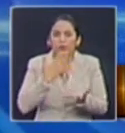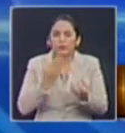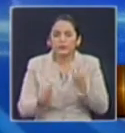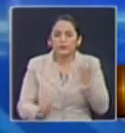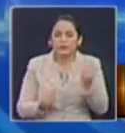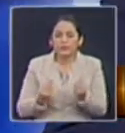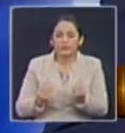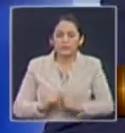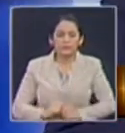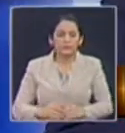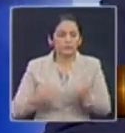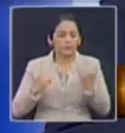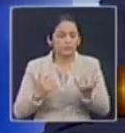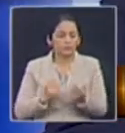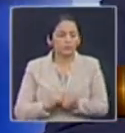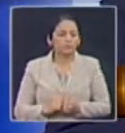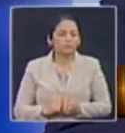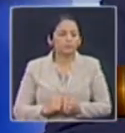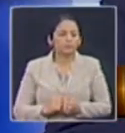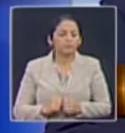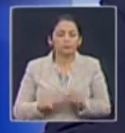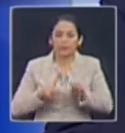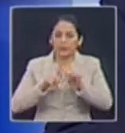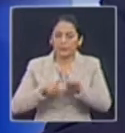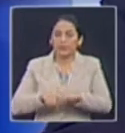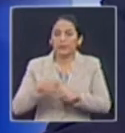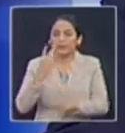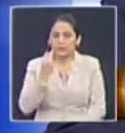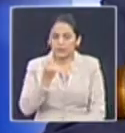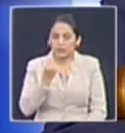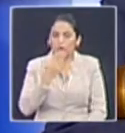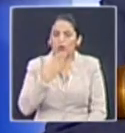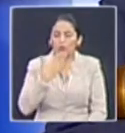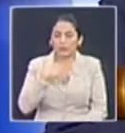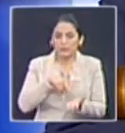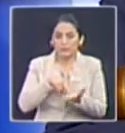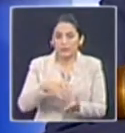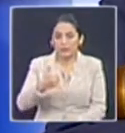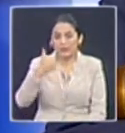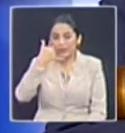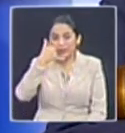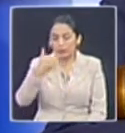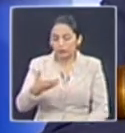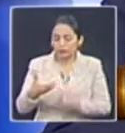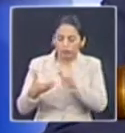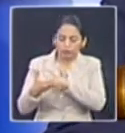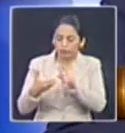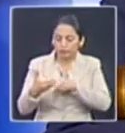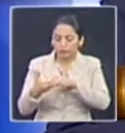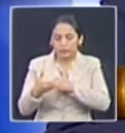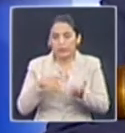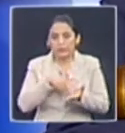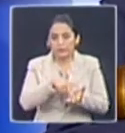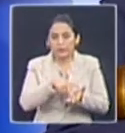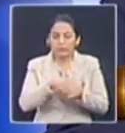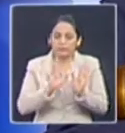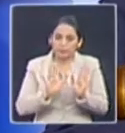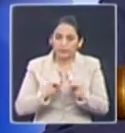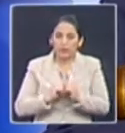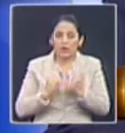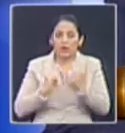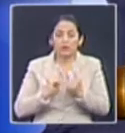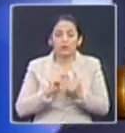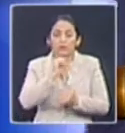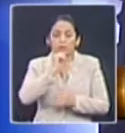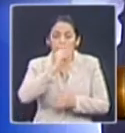de del dinero electrónico. Yo creo que los cambios que se pidieron ahí en medida que se estén yendo a tomar y obviamente pues que se